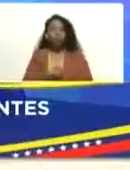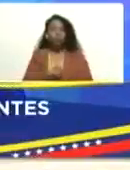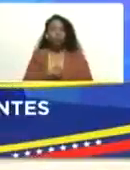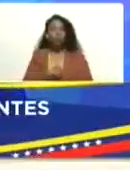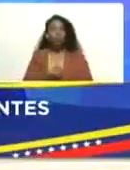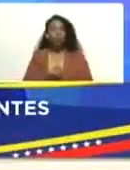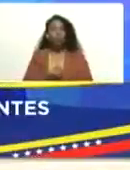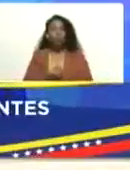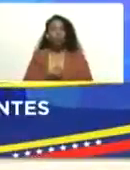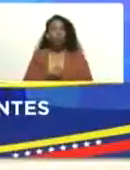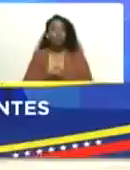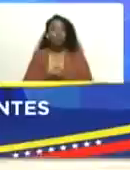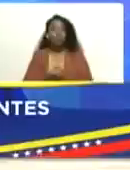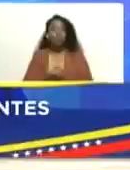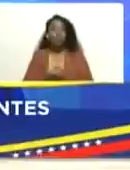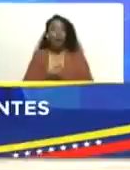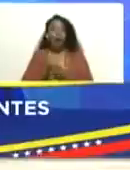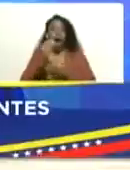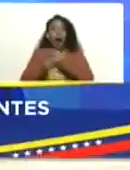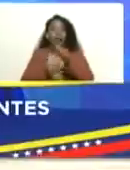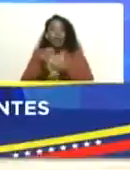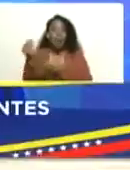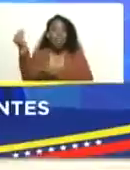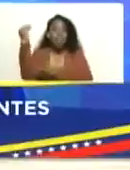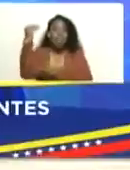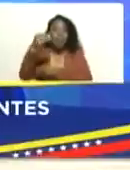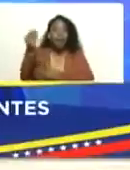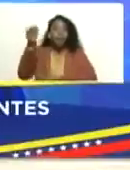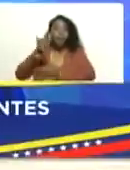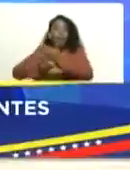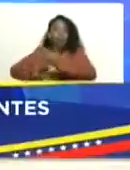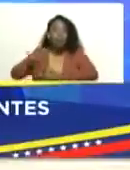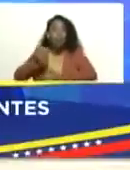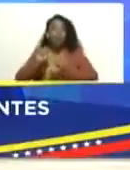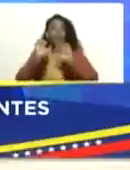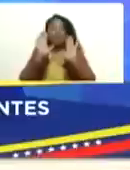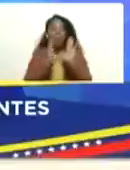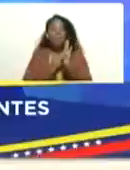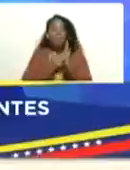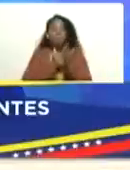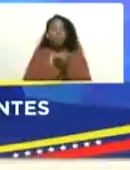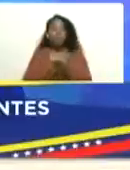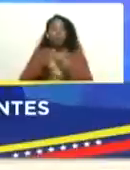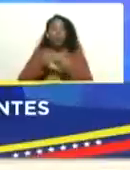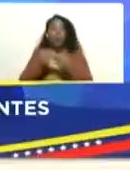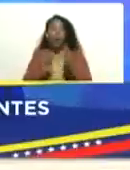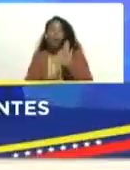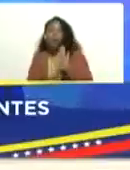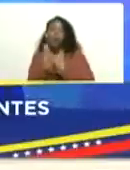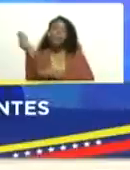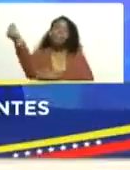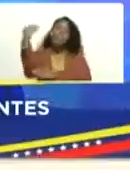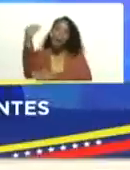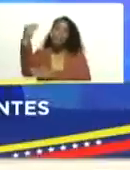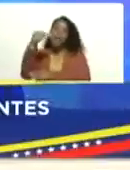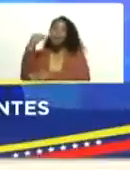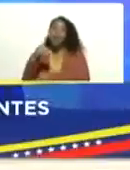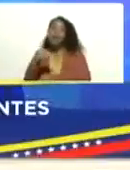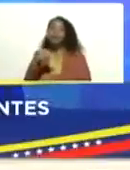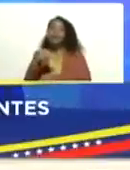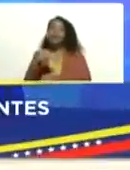es llevar ese nivel de cooperación a 10 mil millones de dólares. Hemos previsto y lo hemos tomado como la meta,